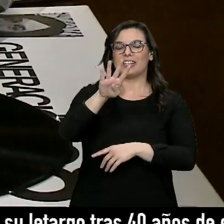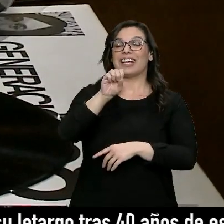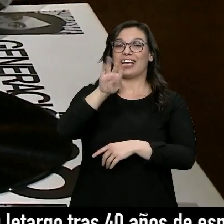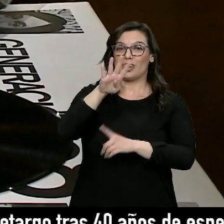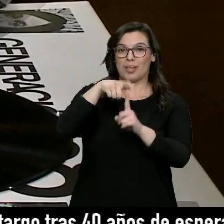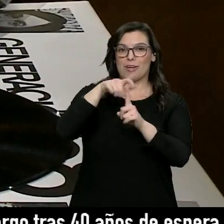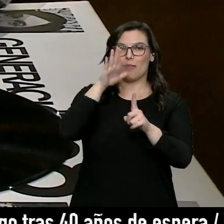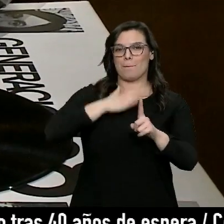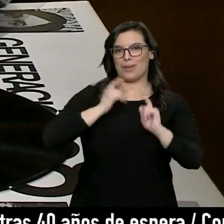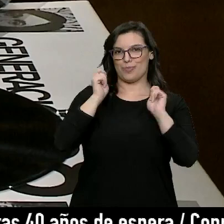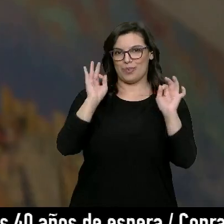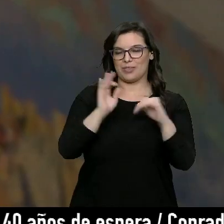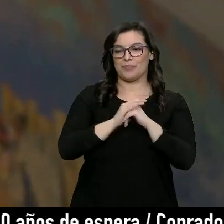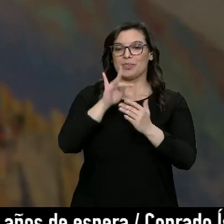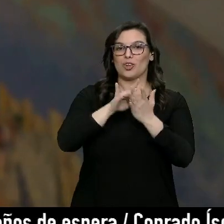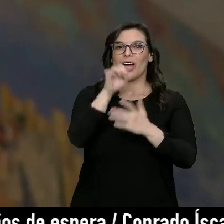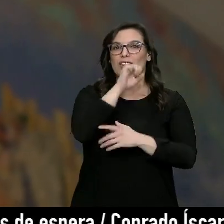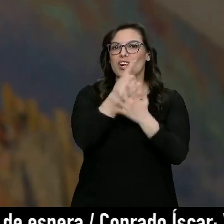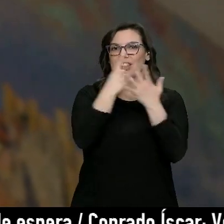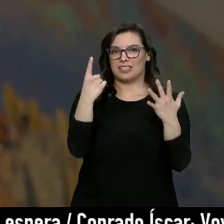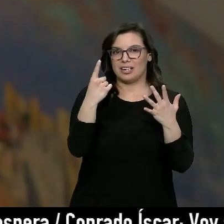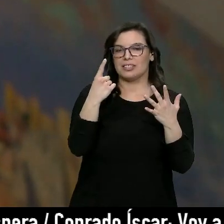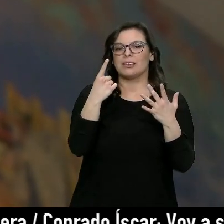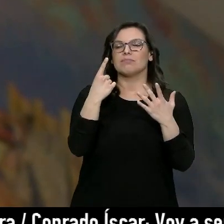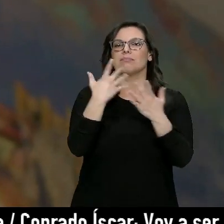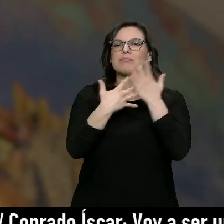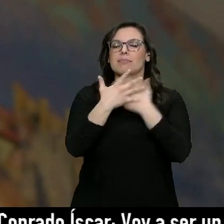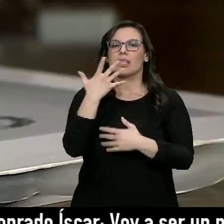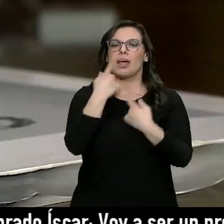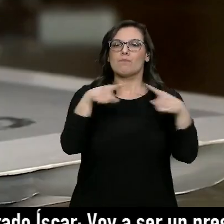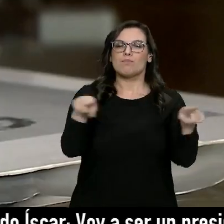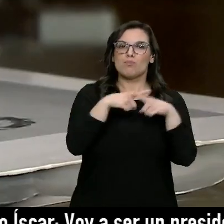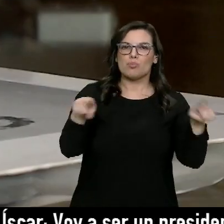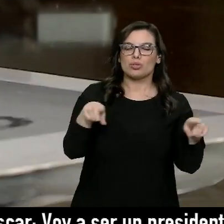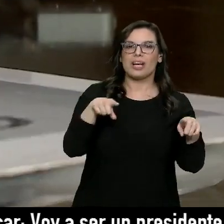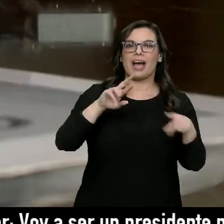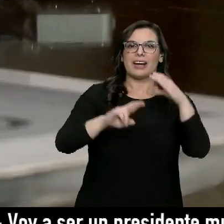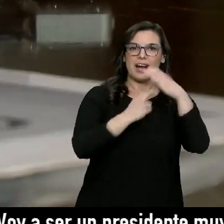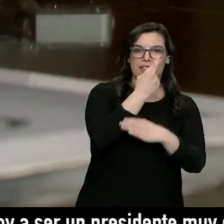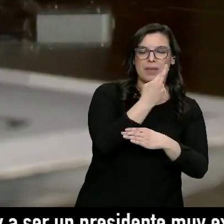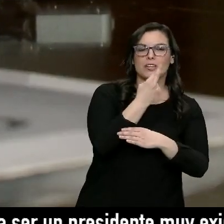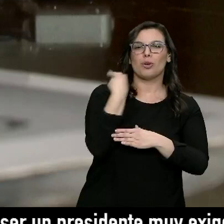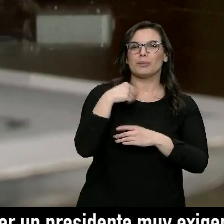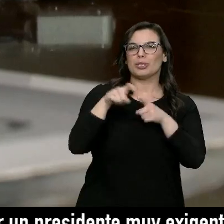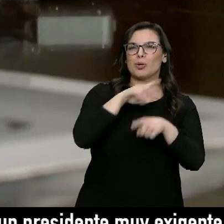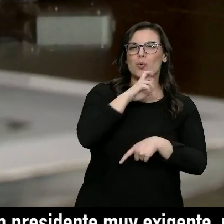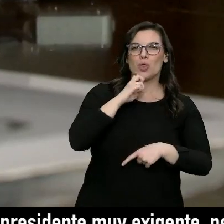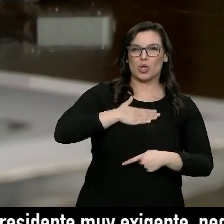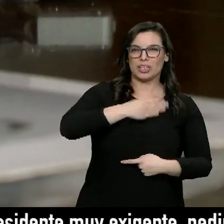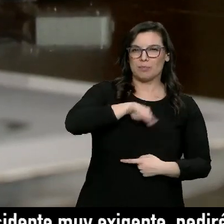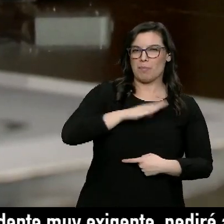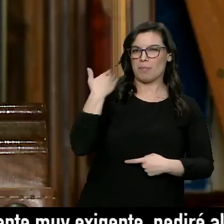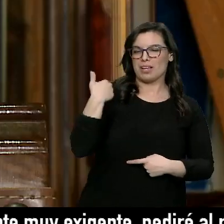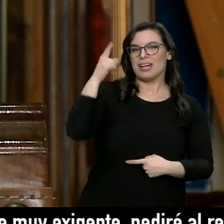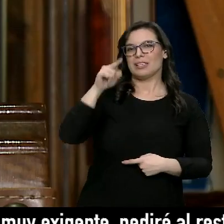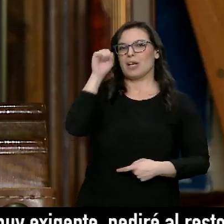cumpleaños. Serán 16 temas navegando entre la música del Renacimiento, la sefardí o la canción española.